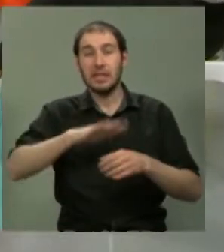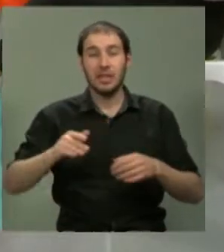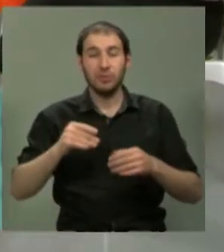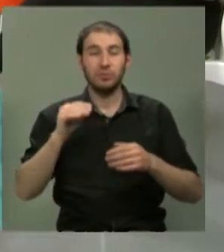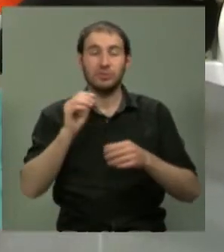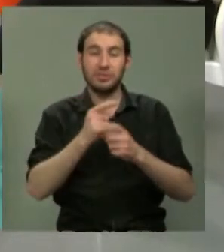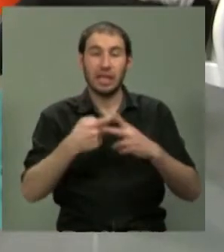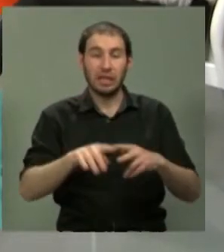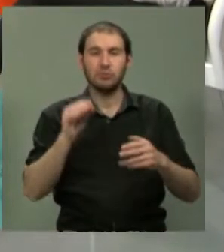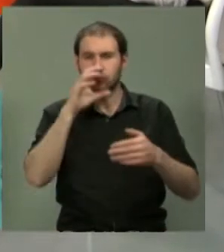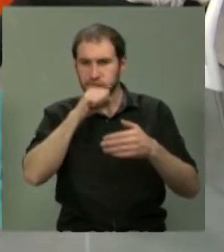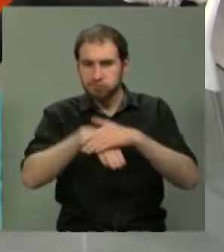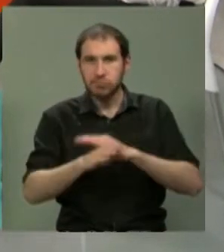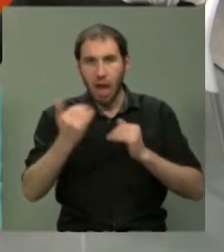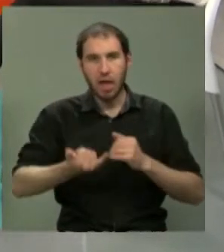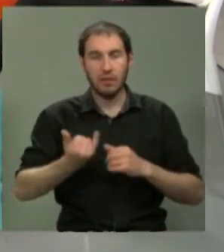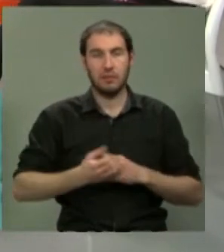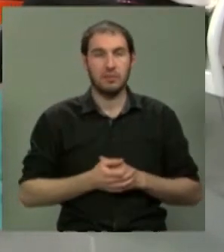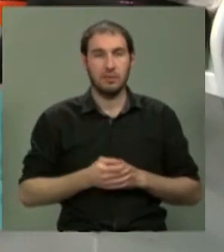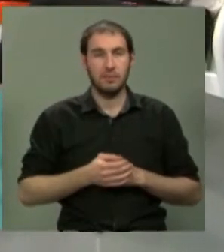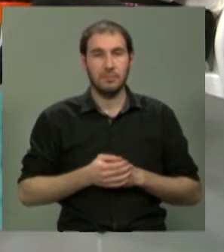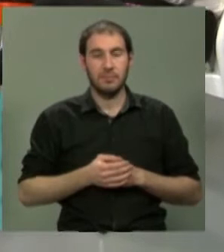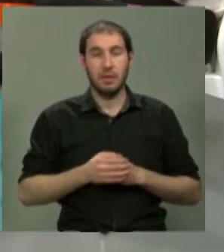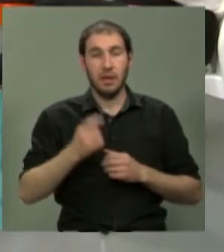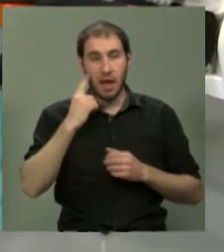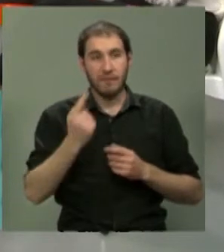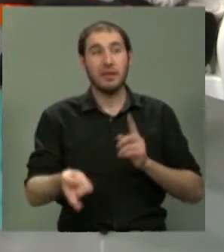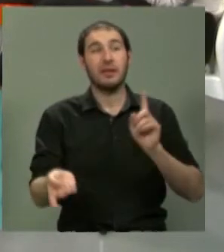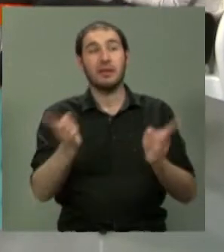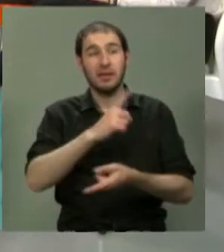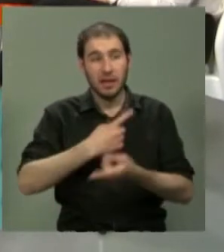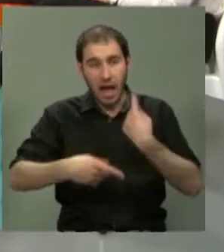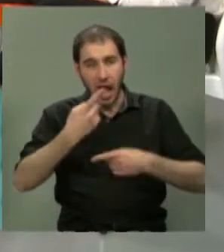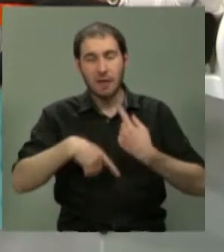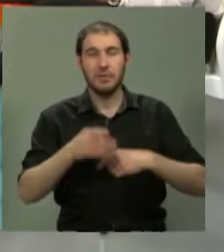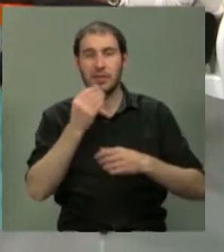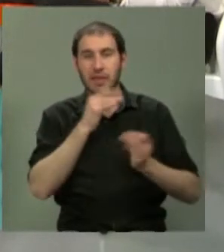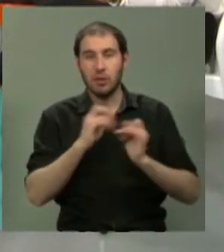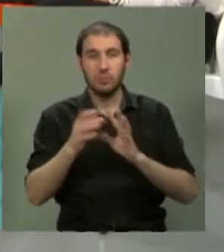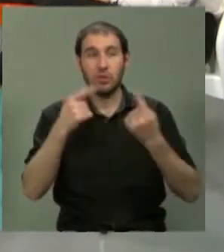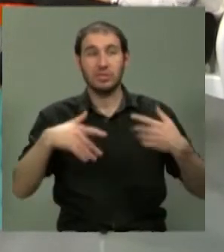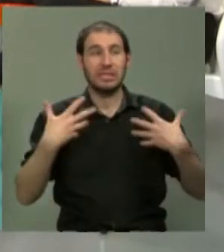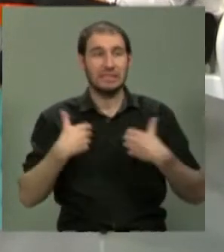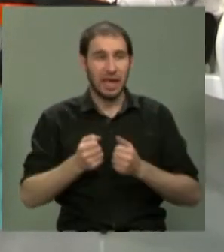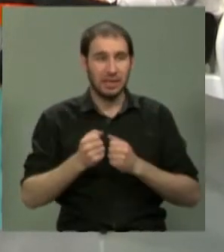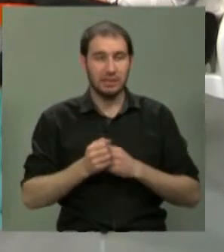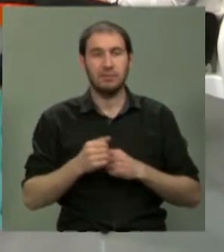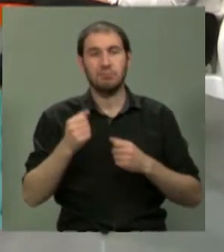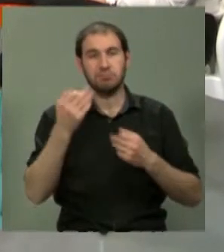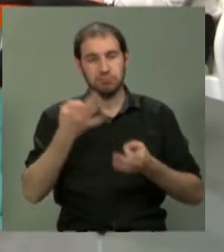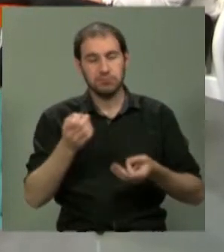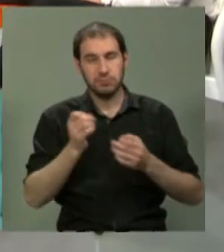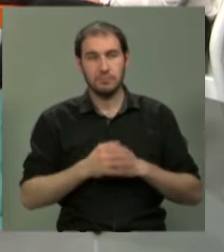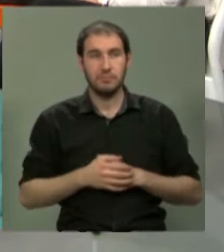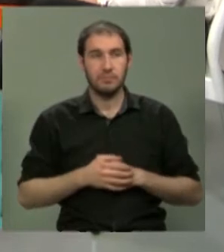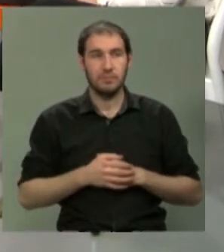trabajando en sus talleres. Entonces, ¿por qué no revertimos la discusión hacia cosas un poco más sanas y que tengan algún sentido?